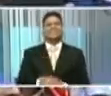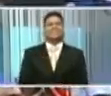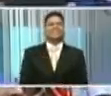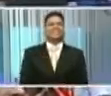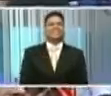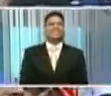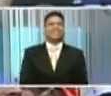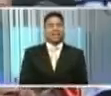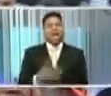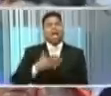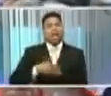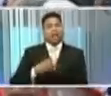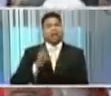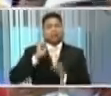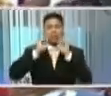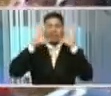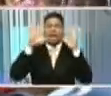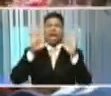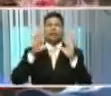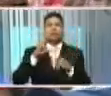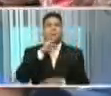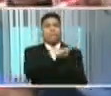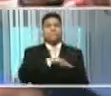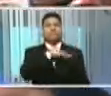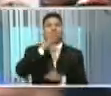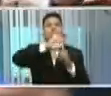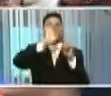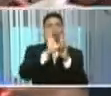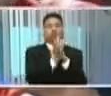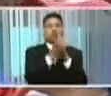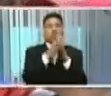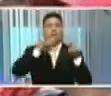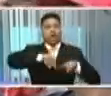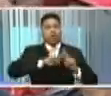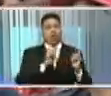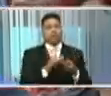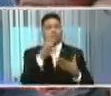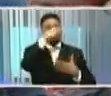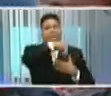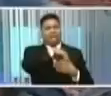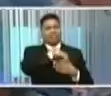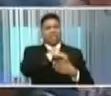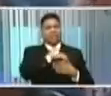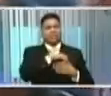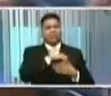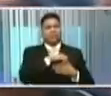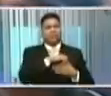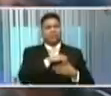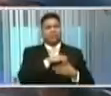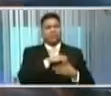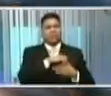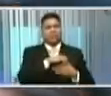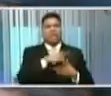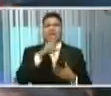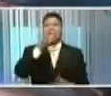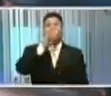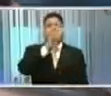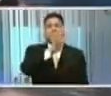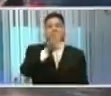Claro, él es responsable de Misión Cultura Corazón Adentro en la parroquia 23 de enero. Un saludo a la parroquia 23 de